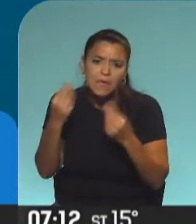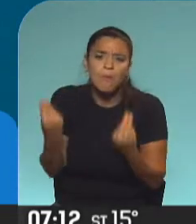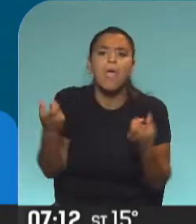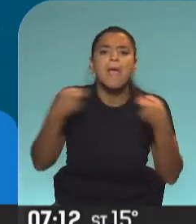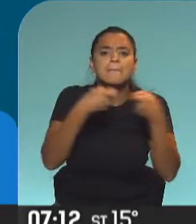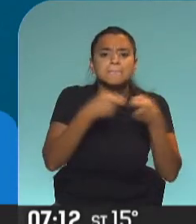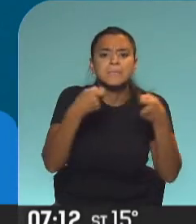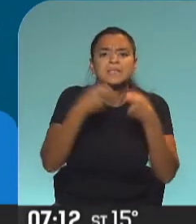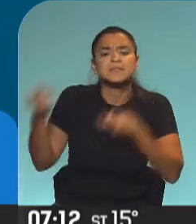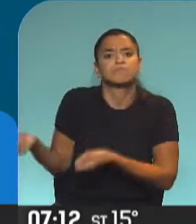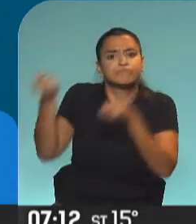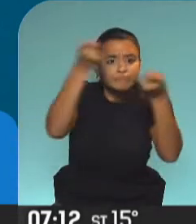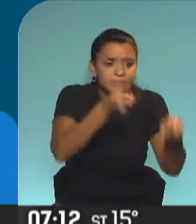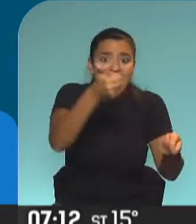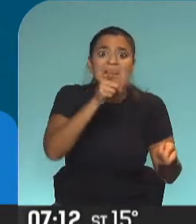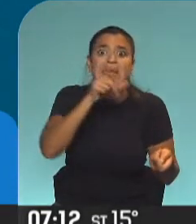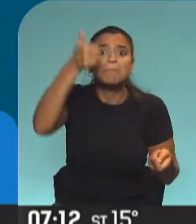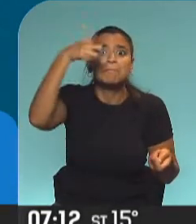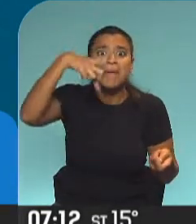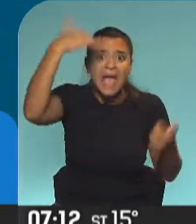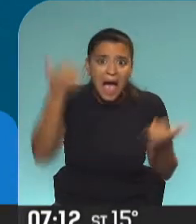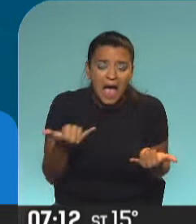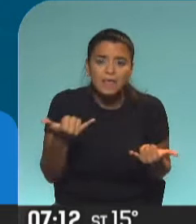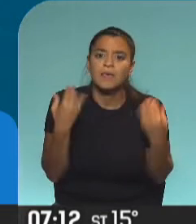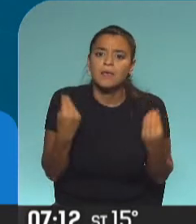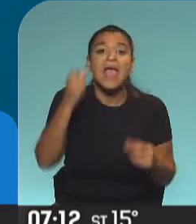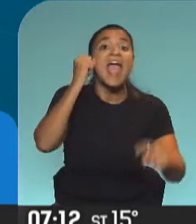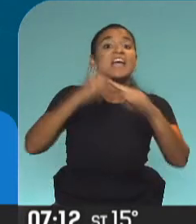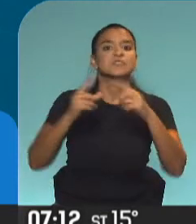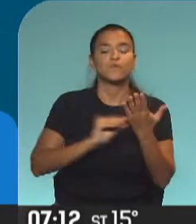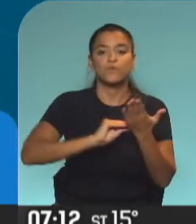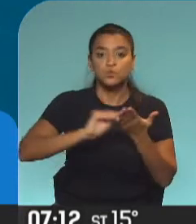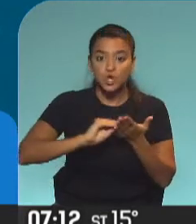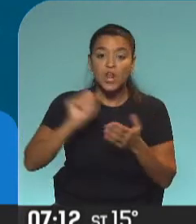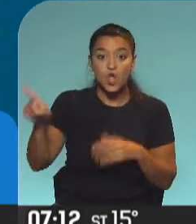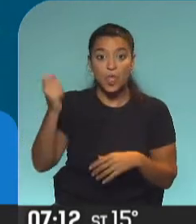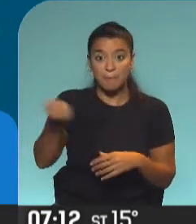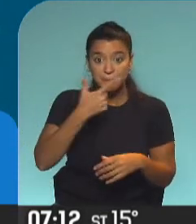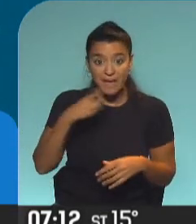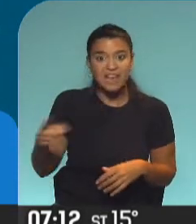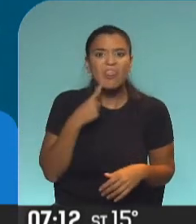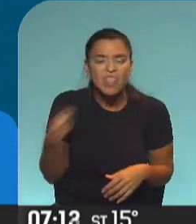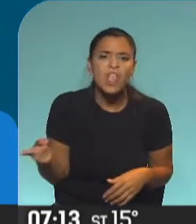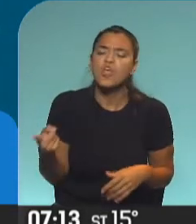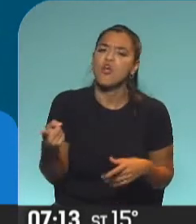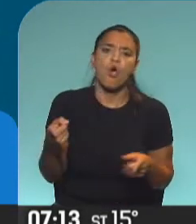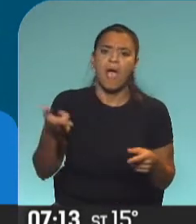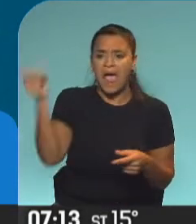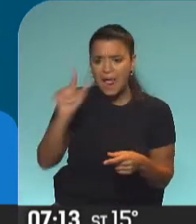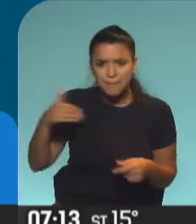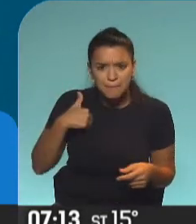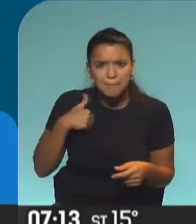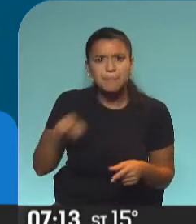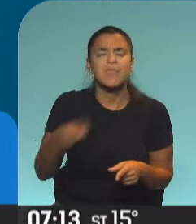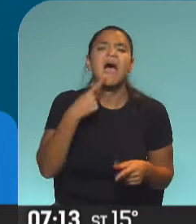empresa fue beneficiaria del ATP, debido a que el exfuncionario de Mauricio Macri había afirmado que en el país existe una